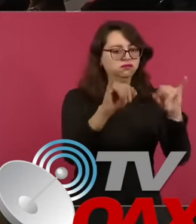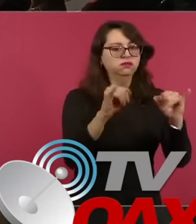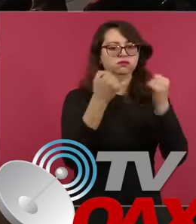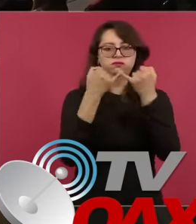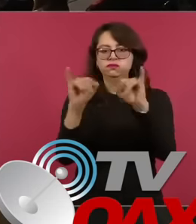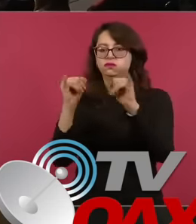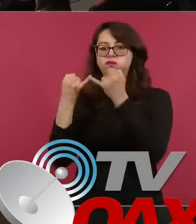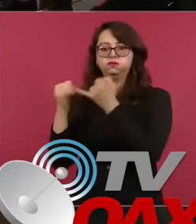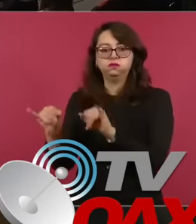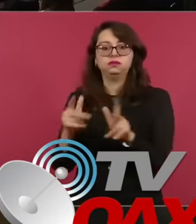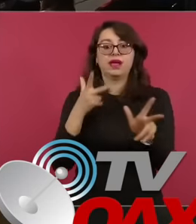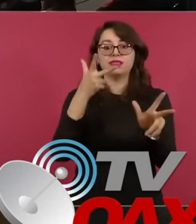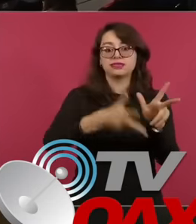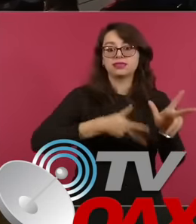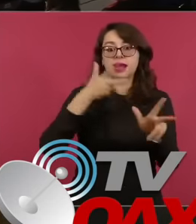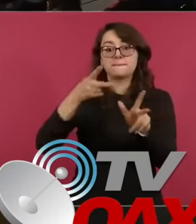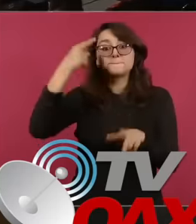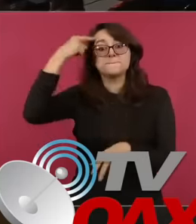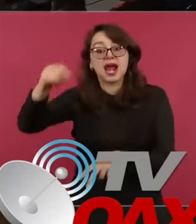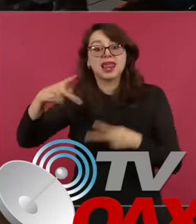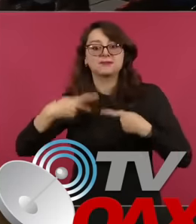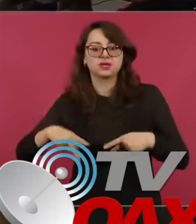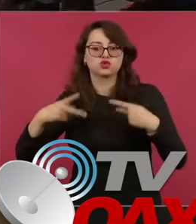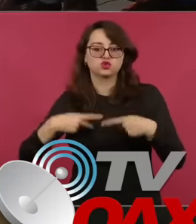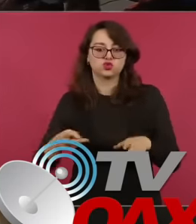Istmo, y hay que